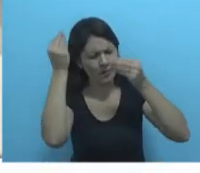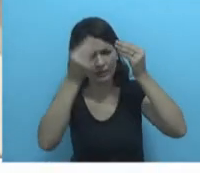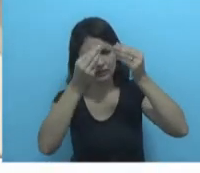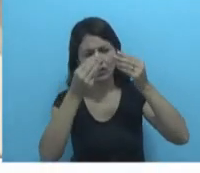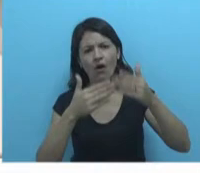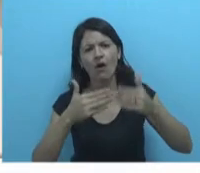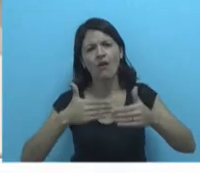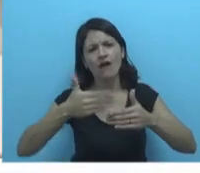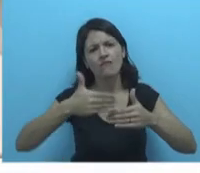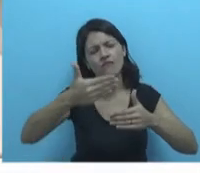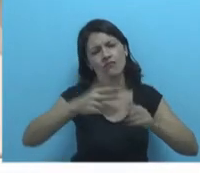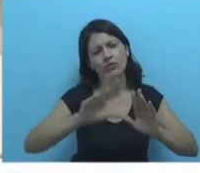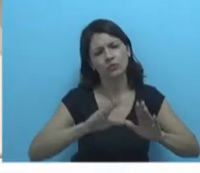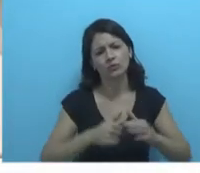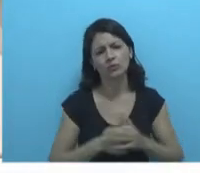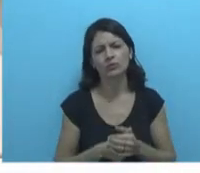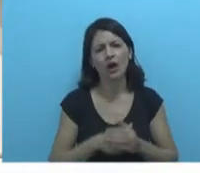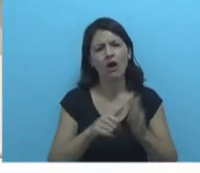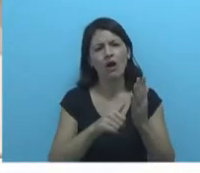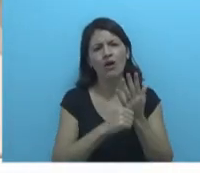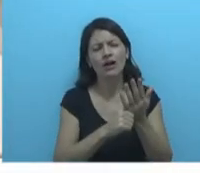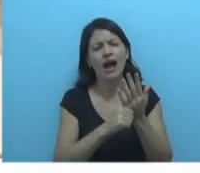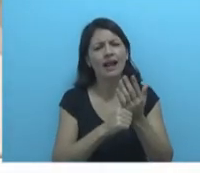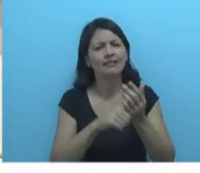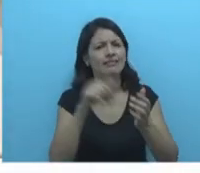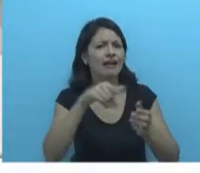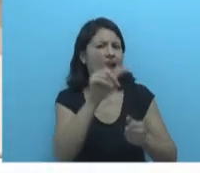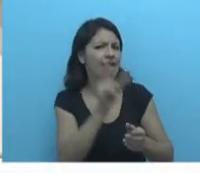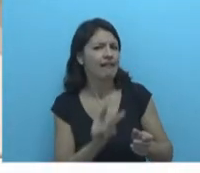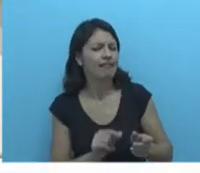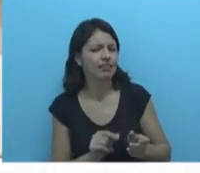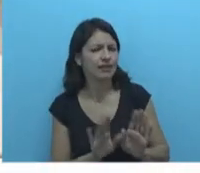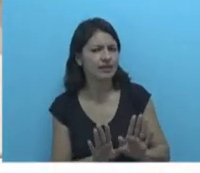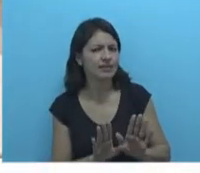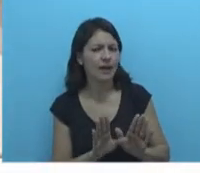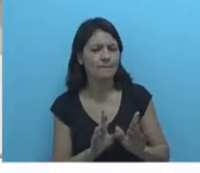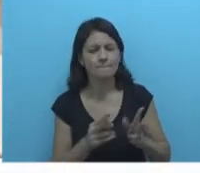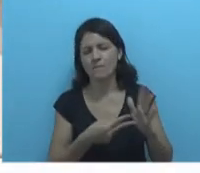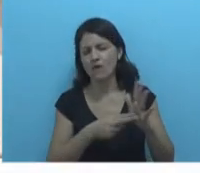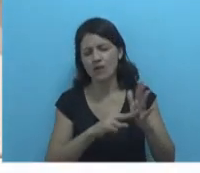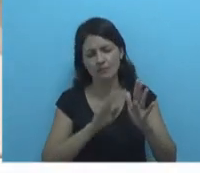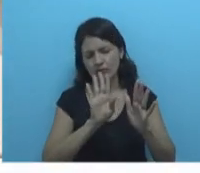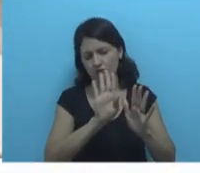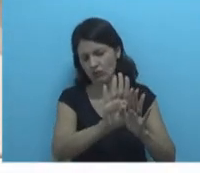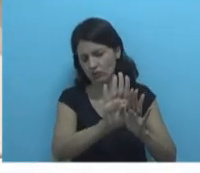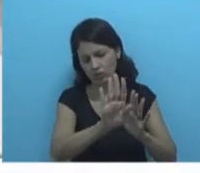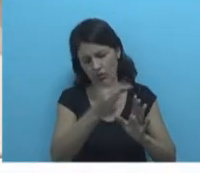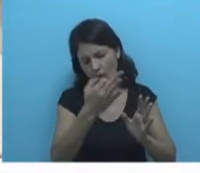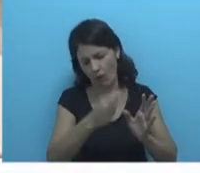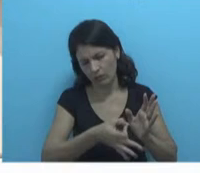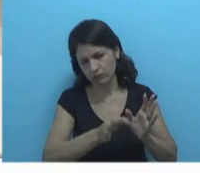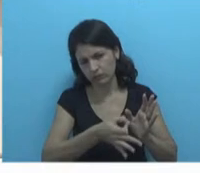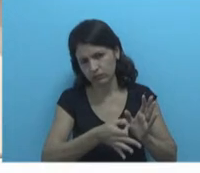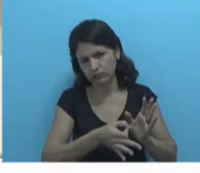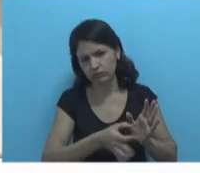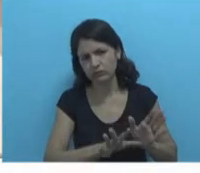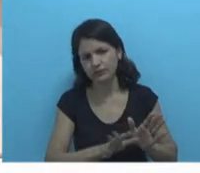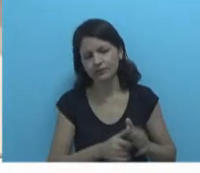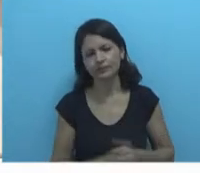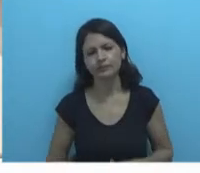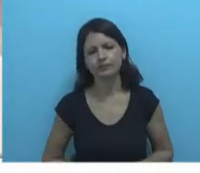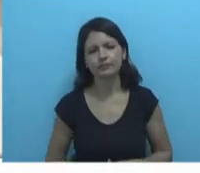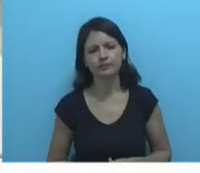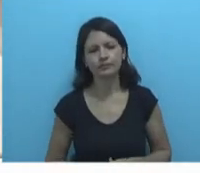futura producción cárnica en nuestro país. Un error de procedimiento también lo queremos manifestar de